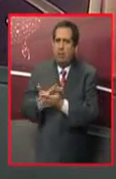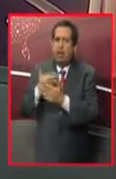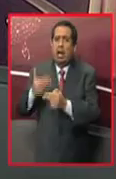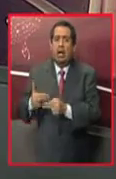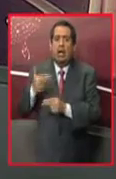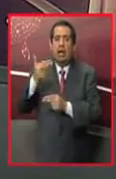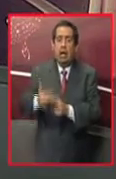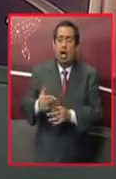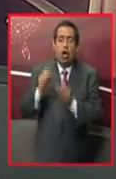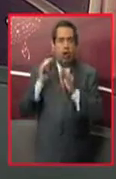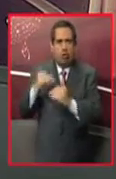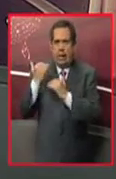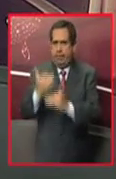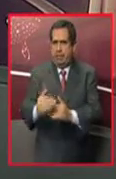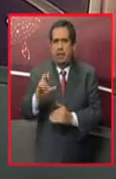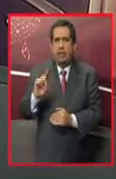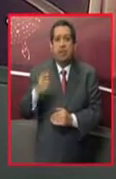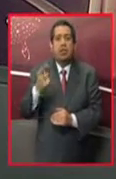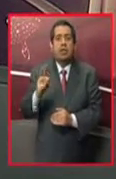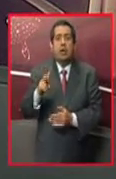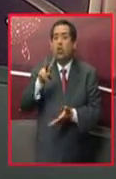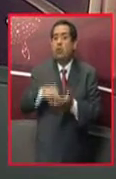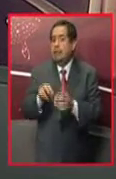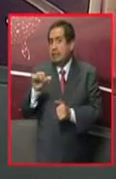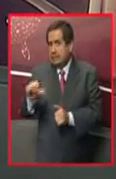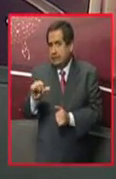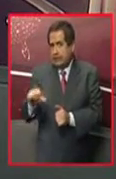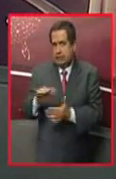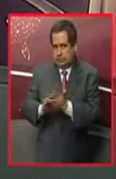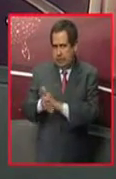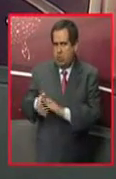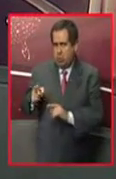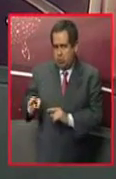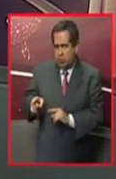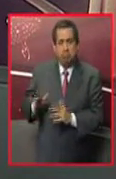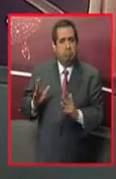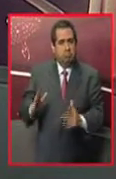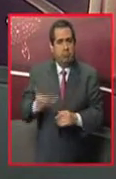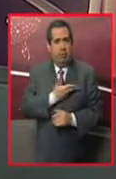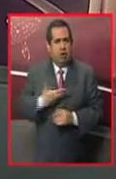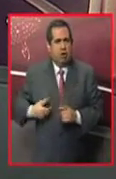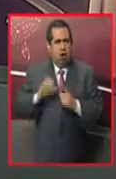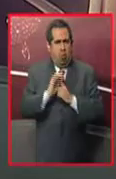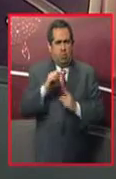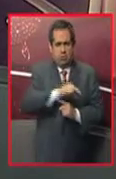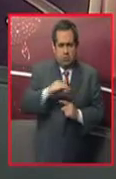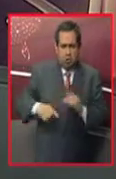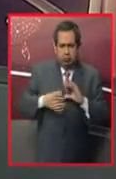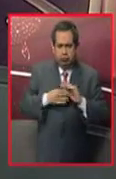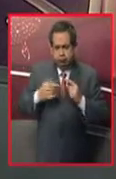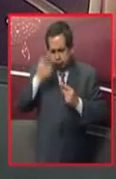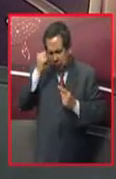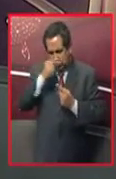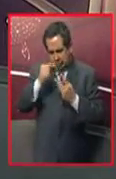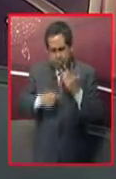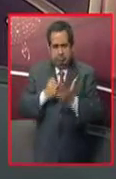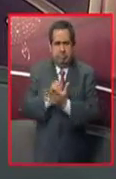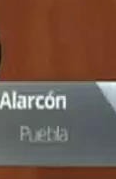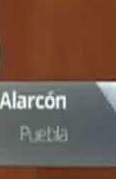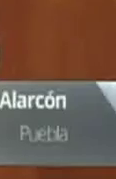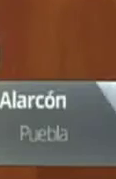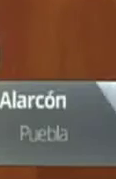la cual no podrá exceder del 31 de diciembre de 2016. Presidentes de las comisiones dictaminadoras fundamentaron este texto.